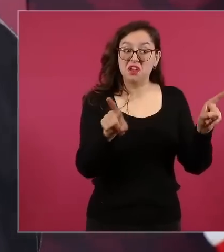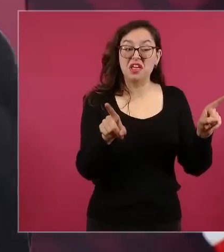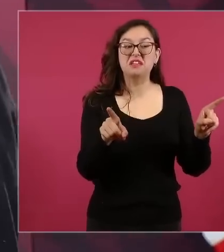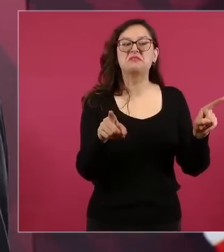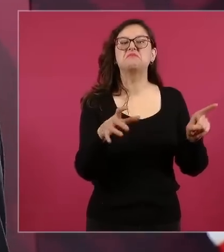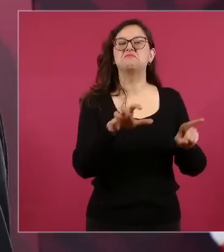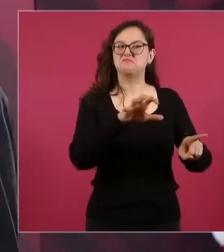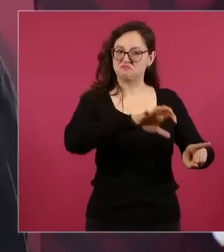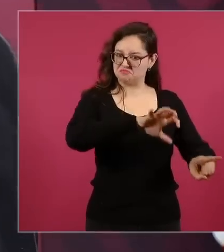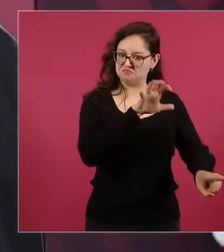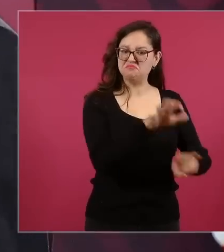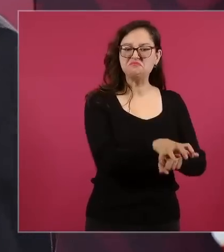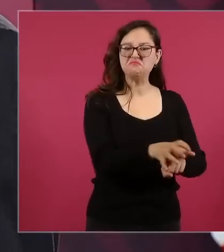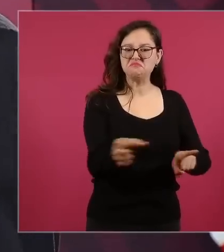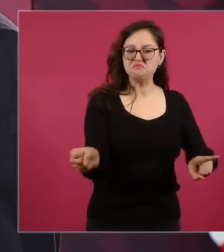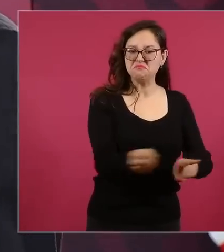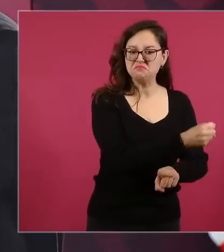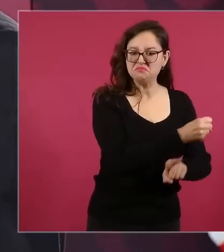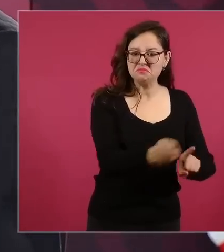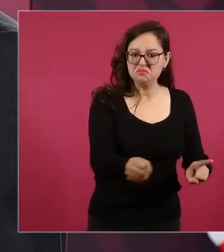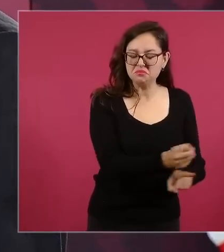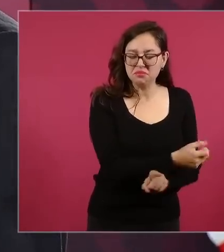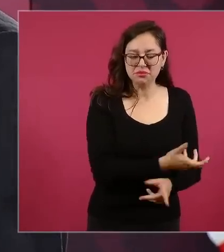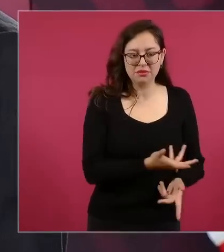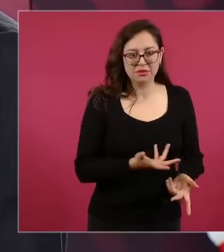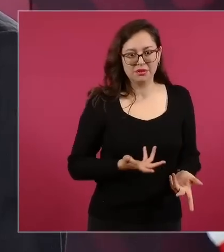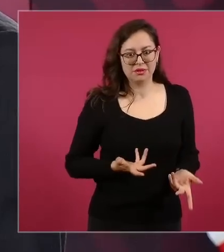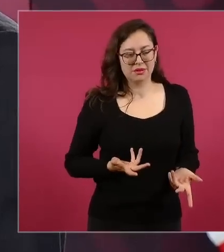merece ser linchado.